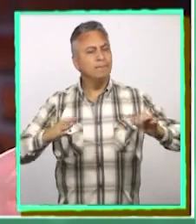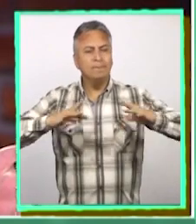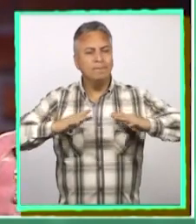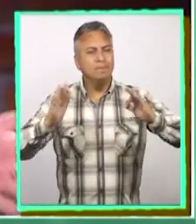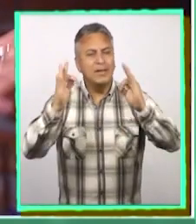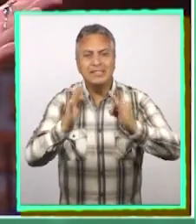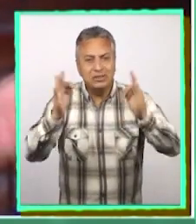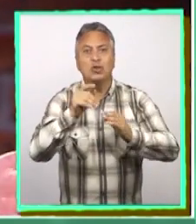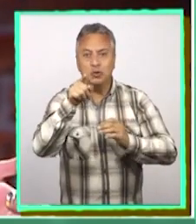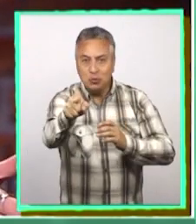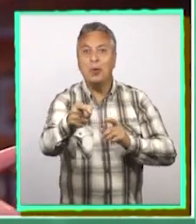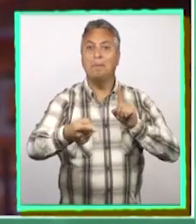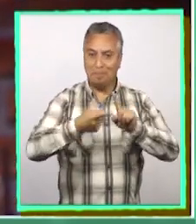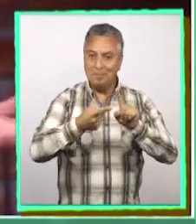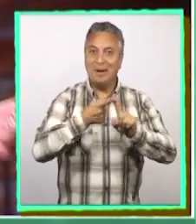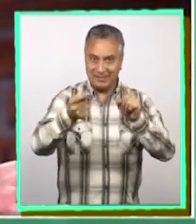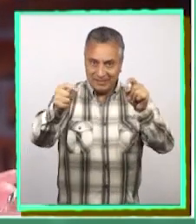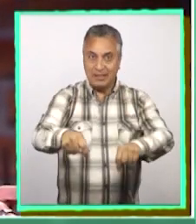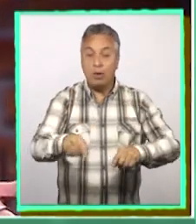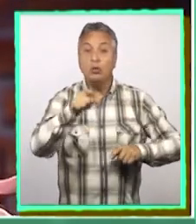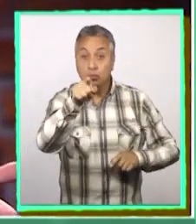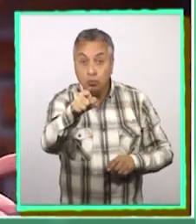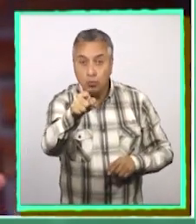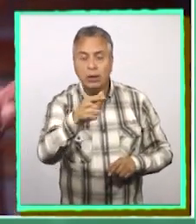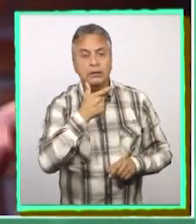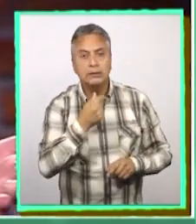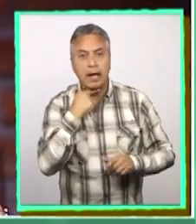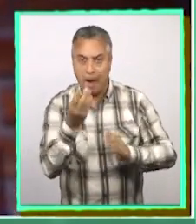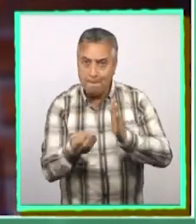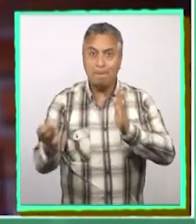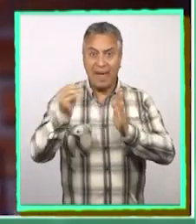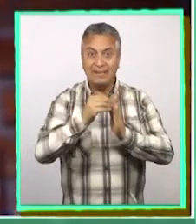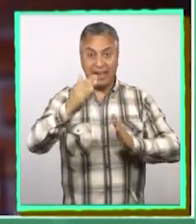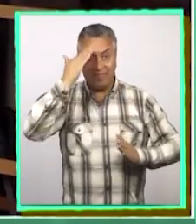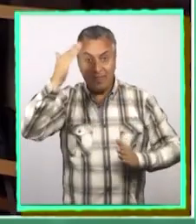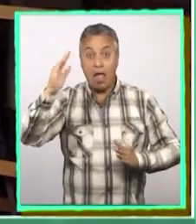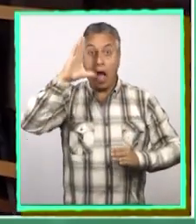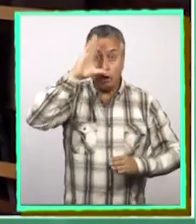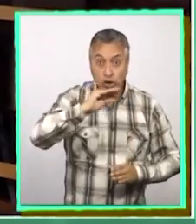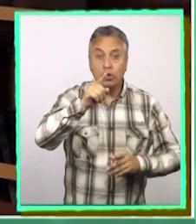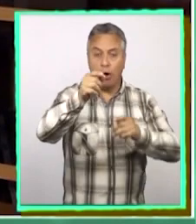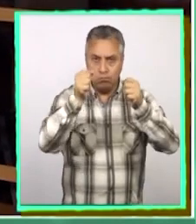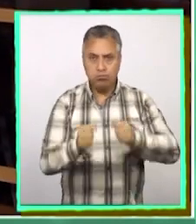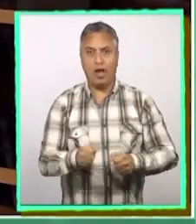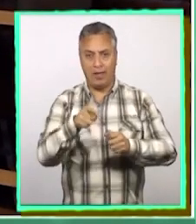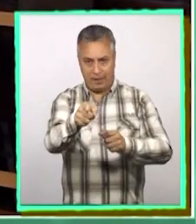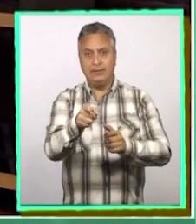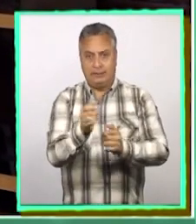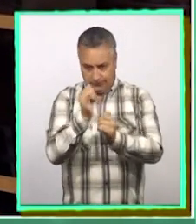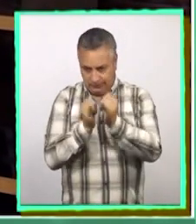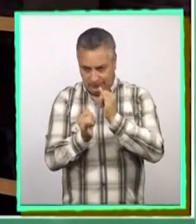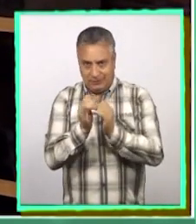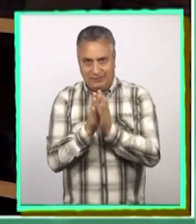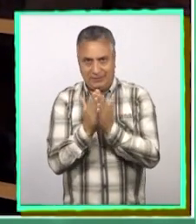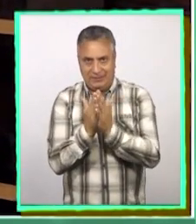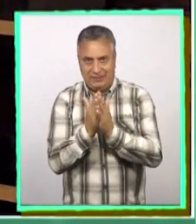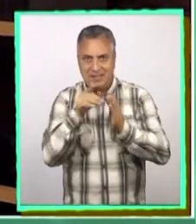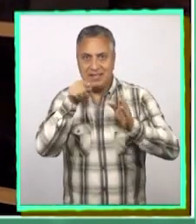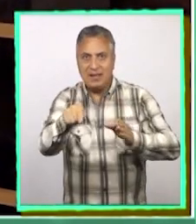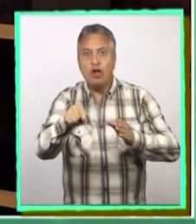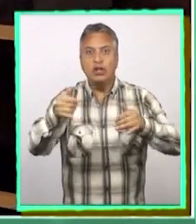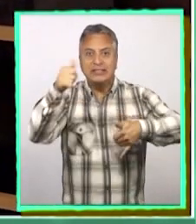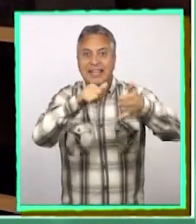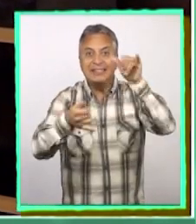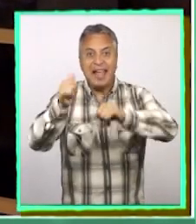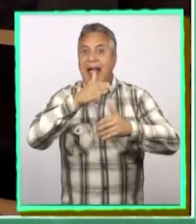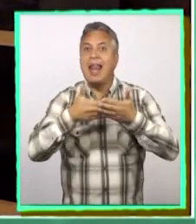tu participación hoy día. Te recuerdo que si quieres saber más sobre el día y la noche y la rotación, puedes visitar tu libro de Ciencias Naturales. Y